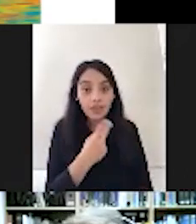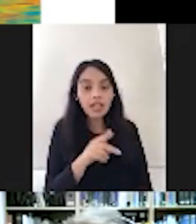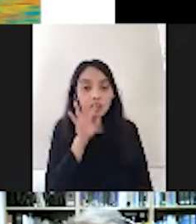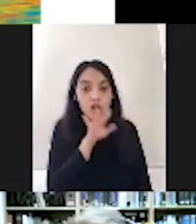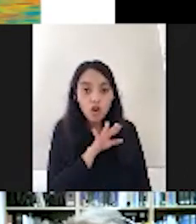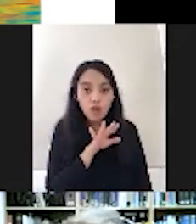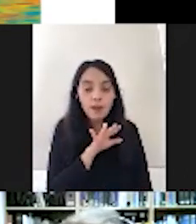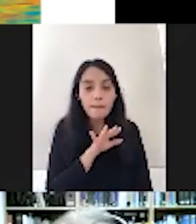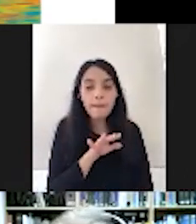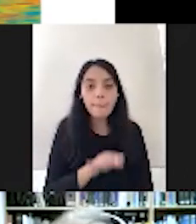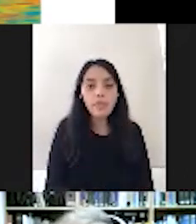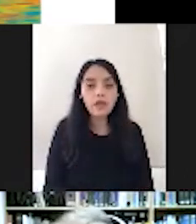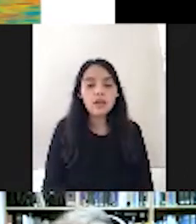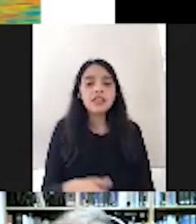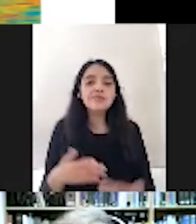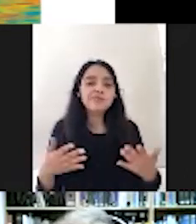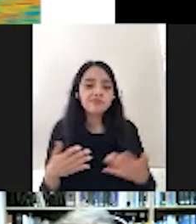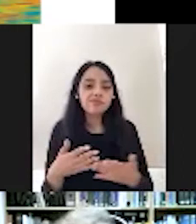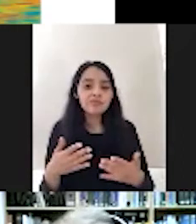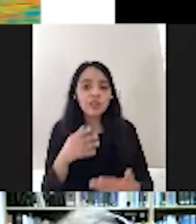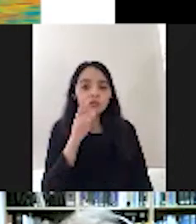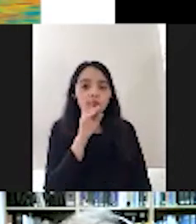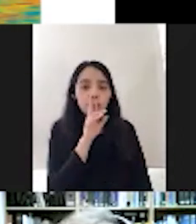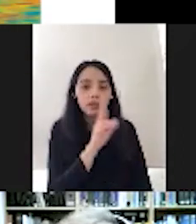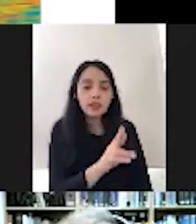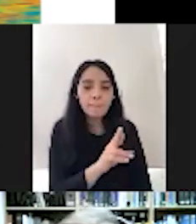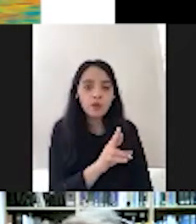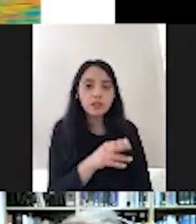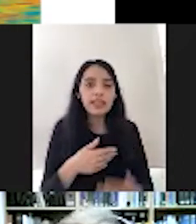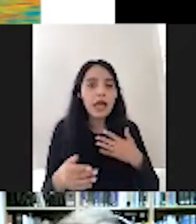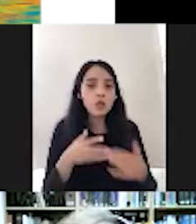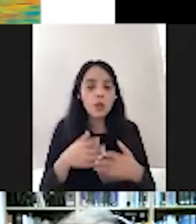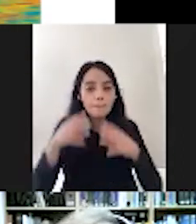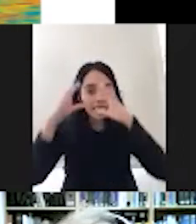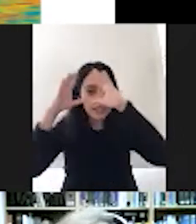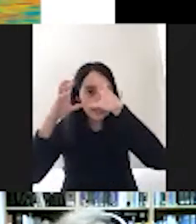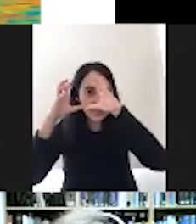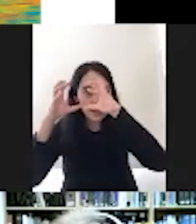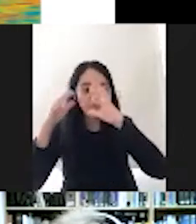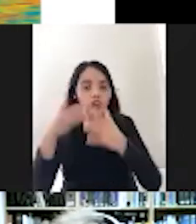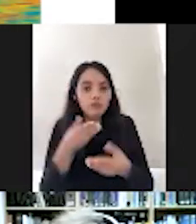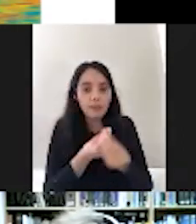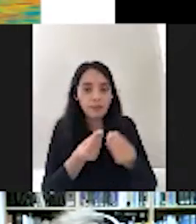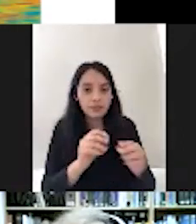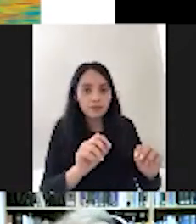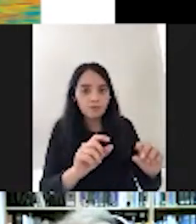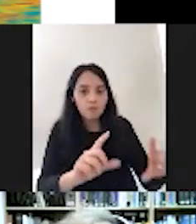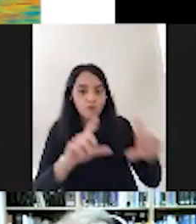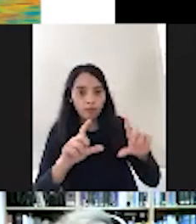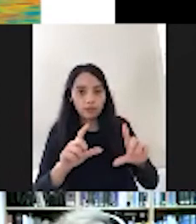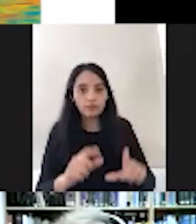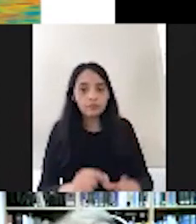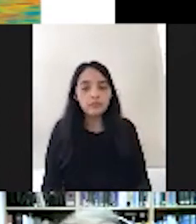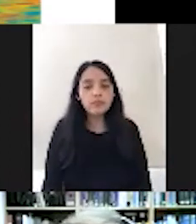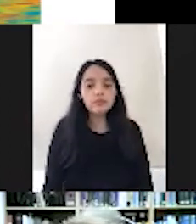poco la respuesta, el curso temporal de la respuesta del cerebro cuando esto ocurre. La segunda línea negra